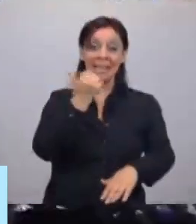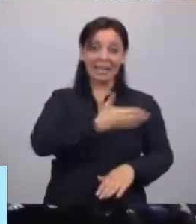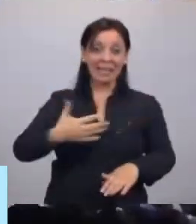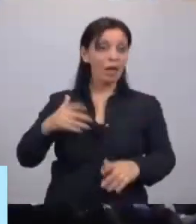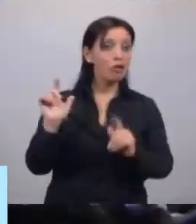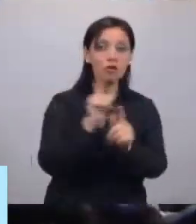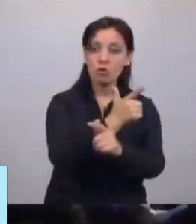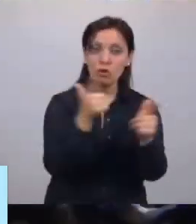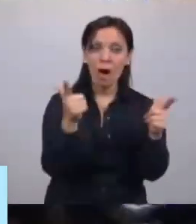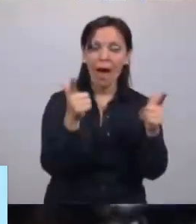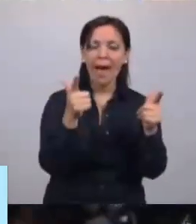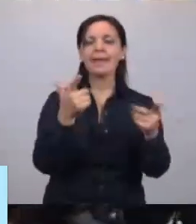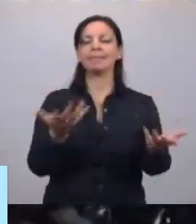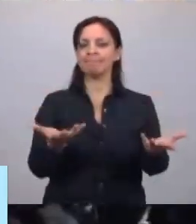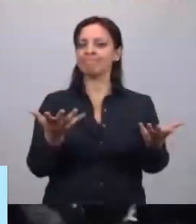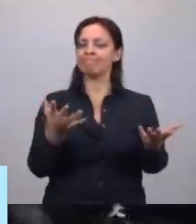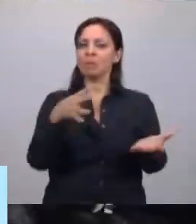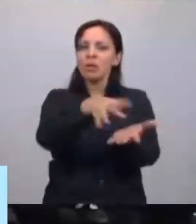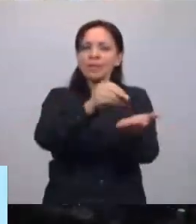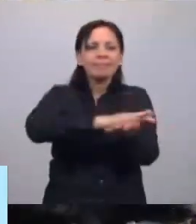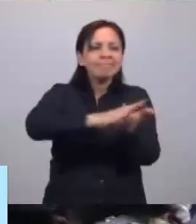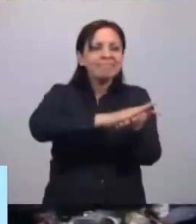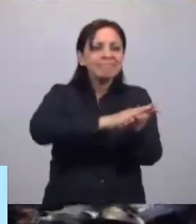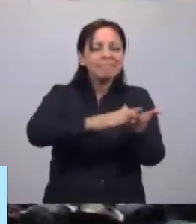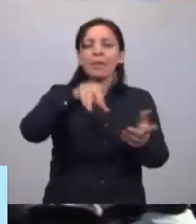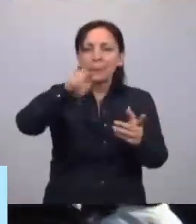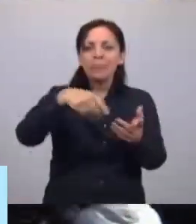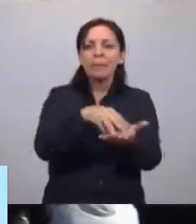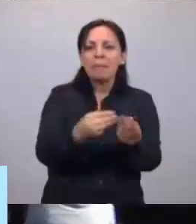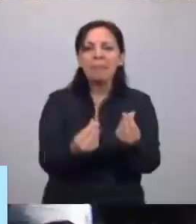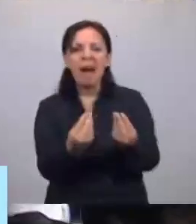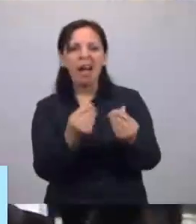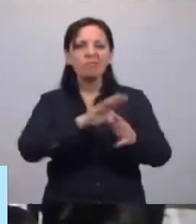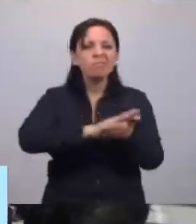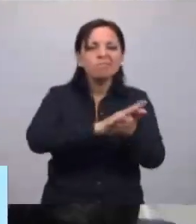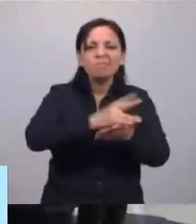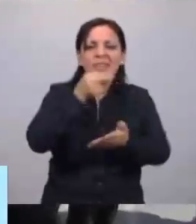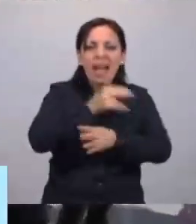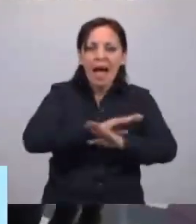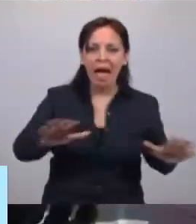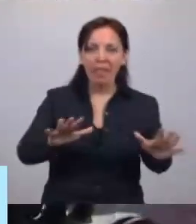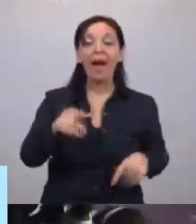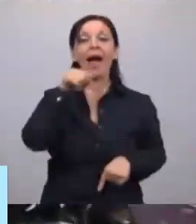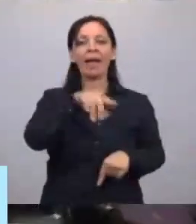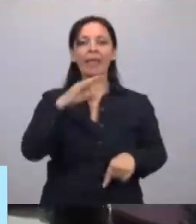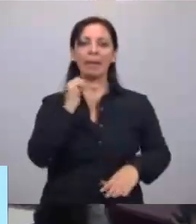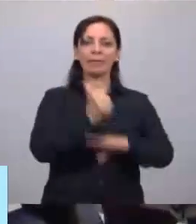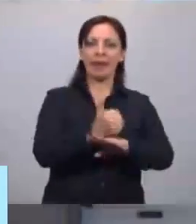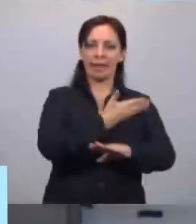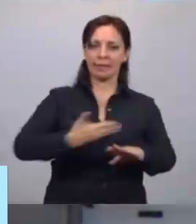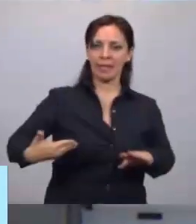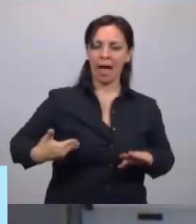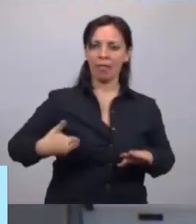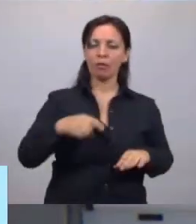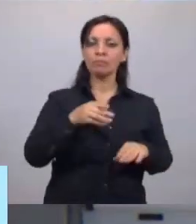estado tienen un baldío y una calle de tierra Entonces es ahí donde nosotros tenemos que trabajar y